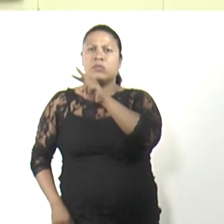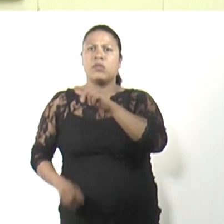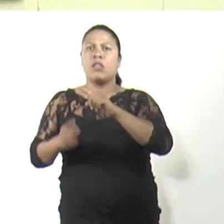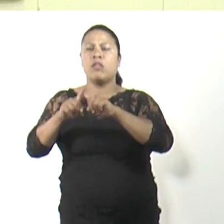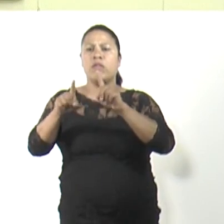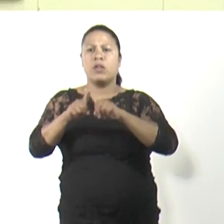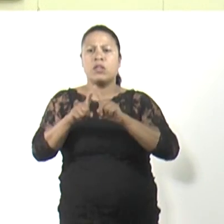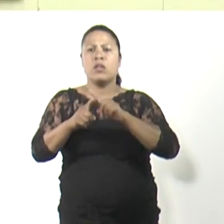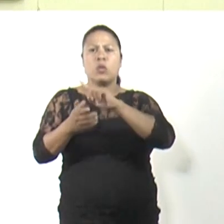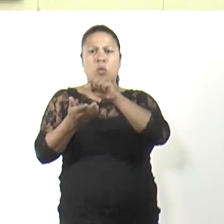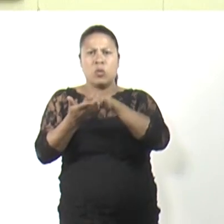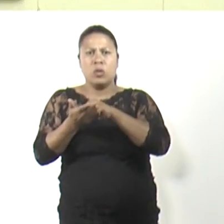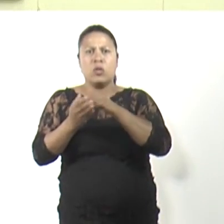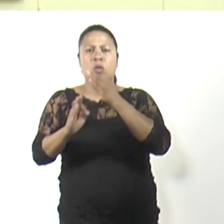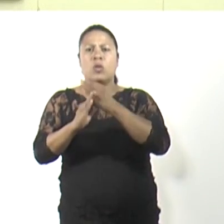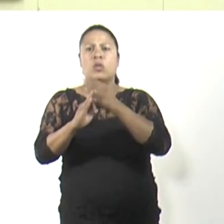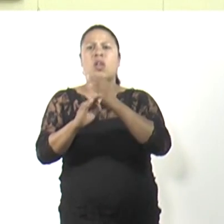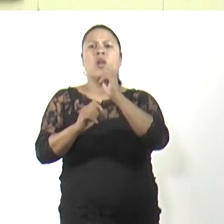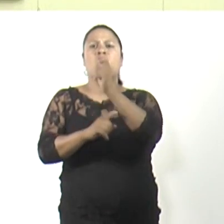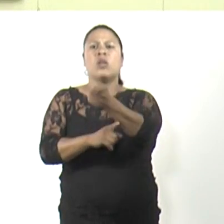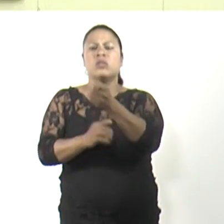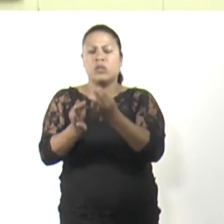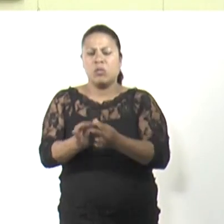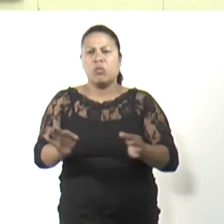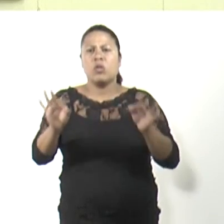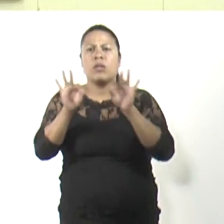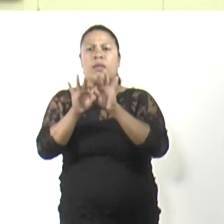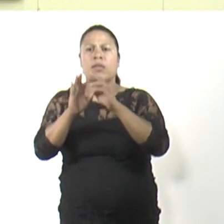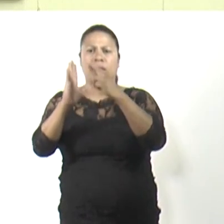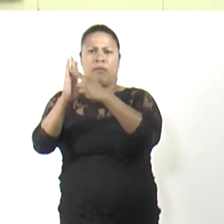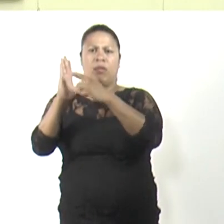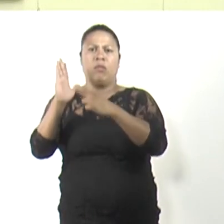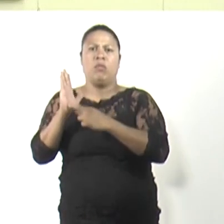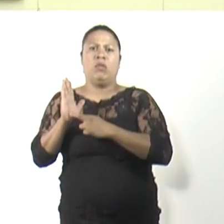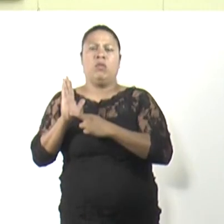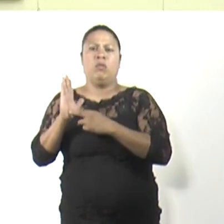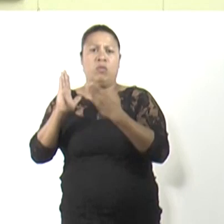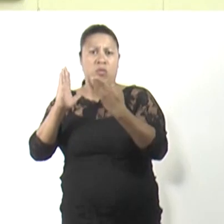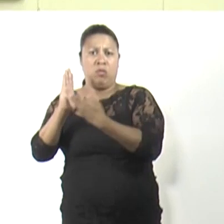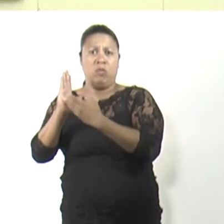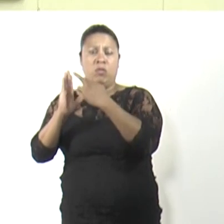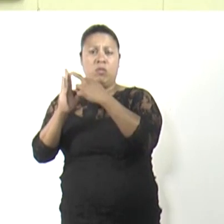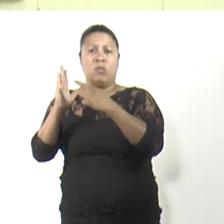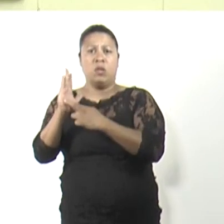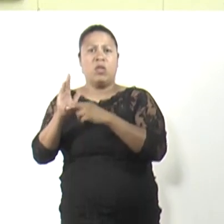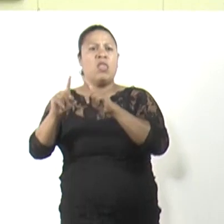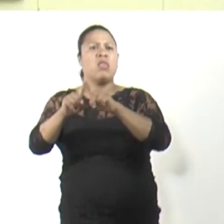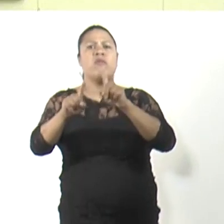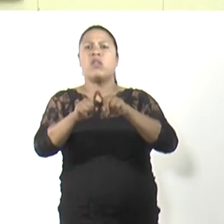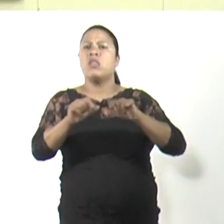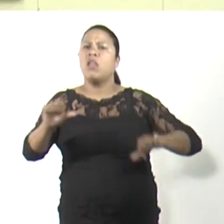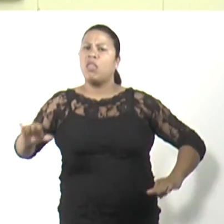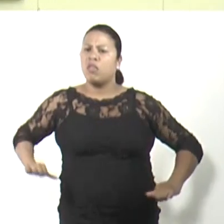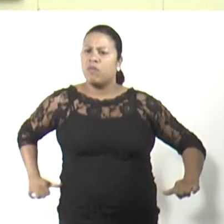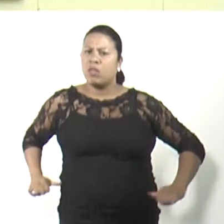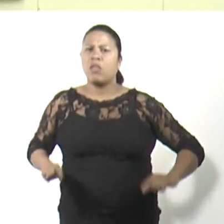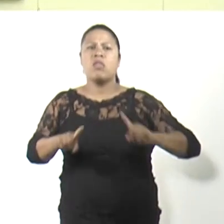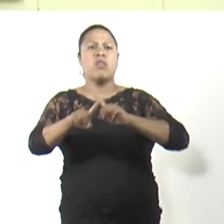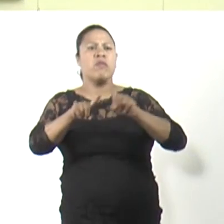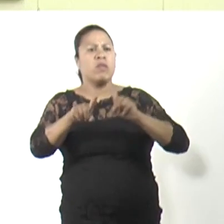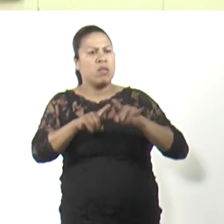conexión con nosotros de la importancia que tienen los reglamentos en cualquier campo de acción del ser